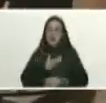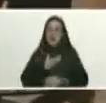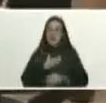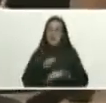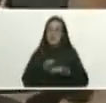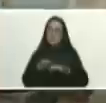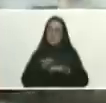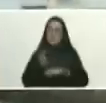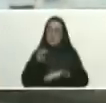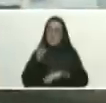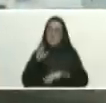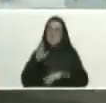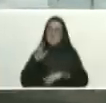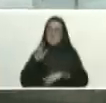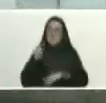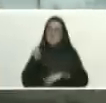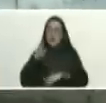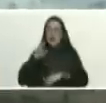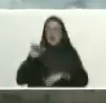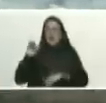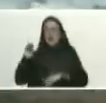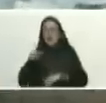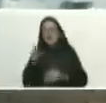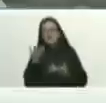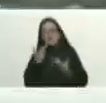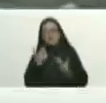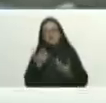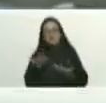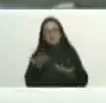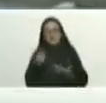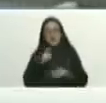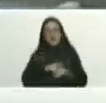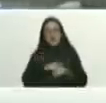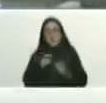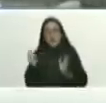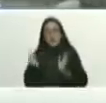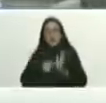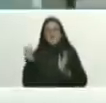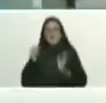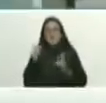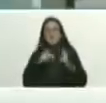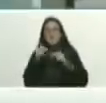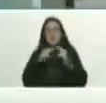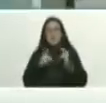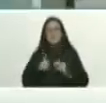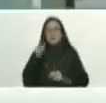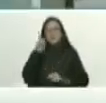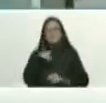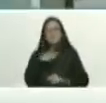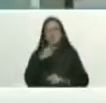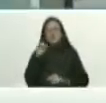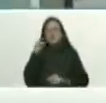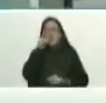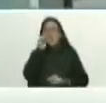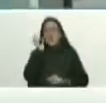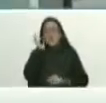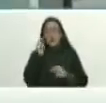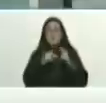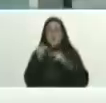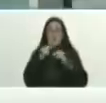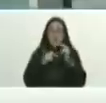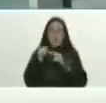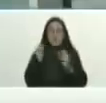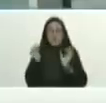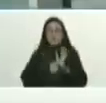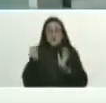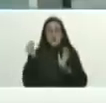municipio Mario Briceño Iragorri. Cruyervi, cuéntanos, porque además esto ha sido en tiempo récord. Más de 1.200 hombres y mujeres, presidente,